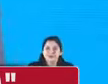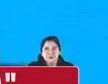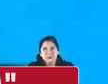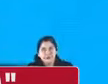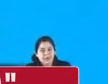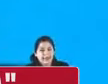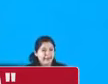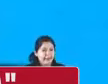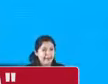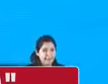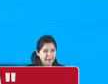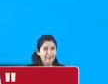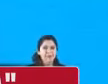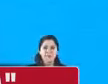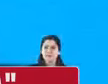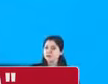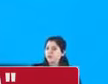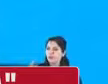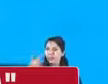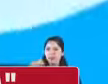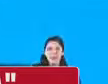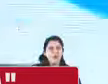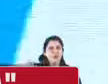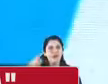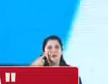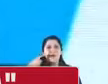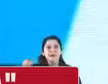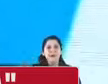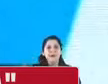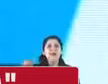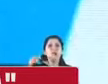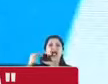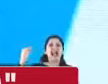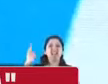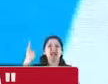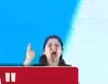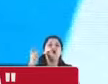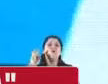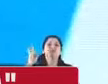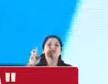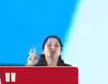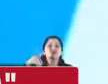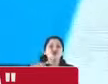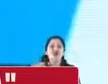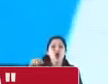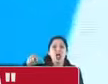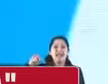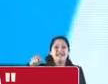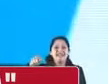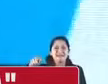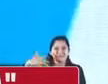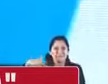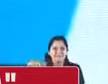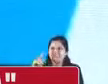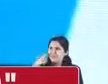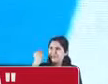nos enteramos que vive en un piso de más de un millón de dólares y que el programa no fuese lo que más me llamó la atención lo